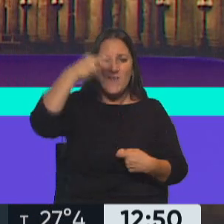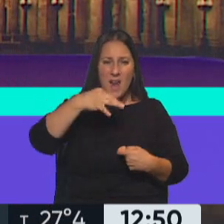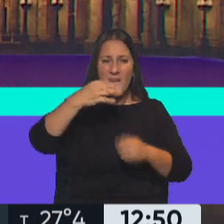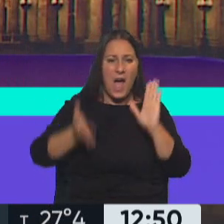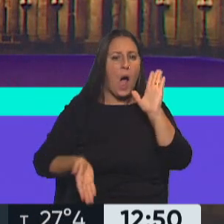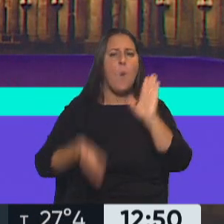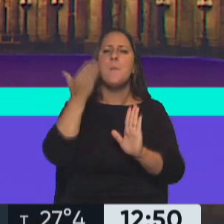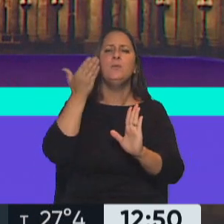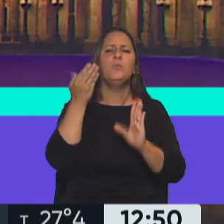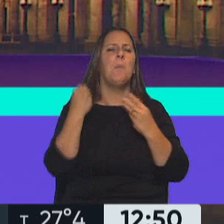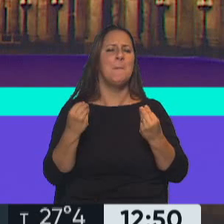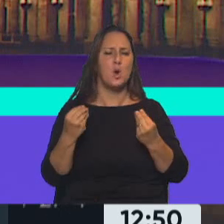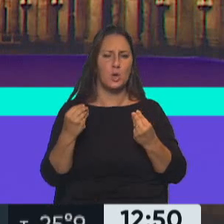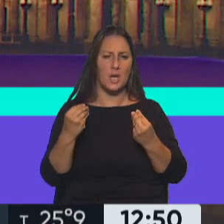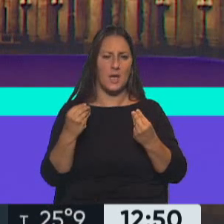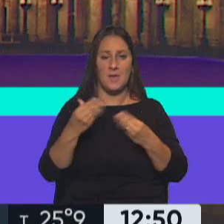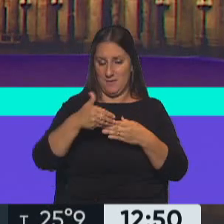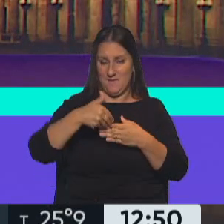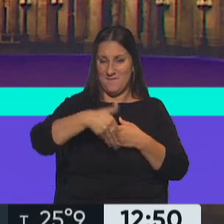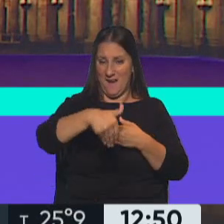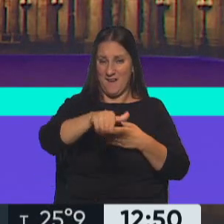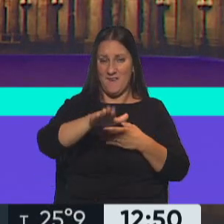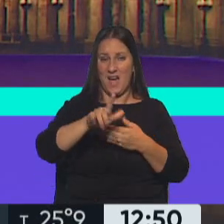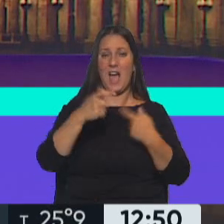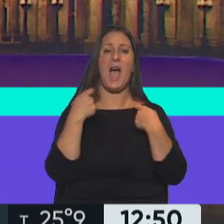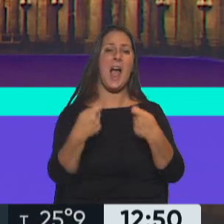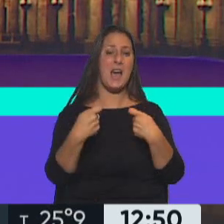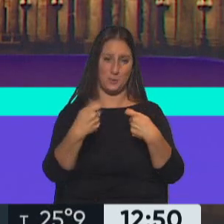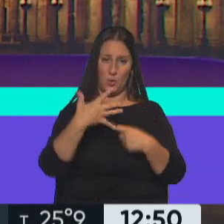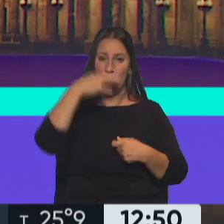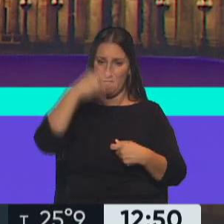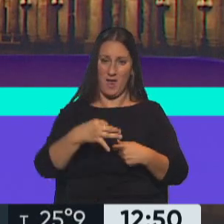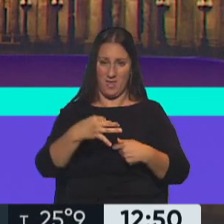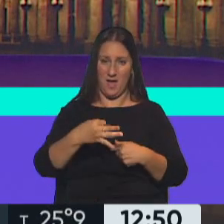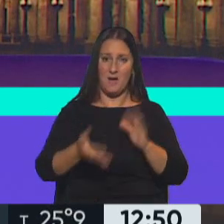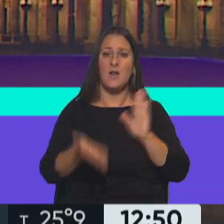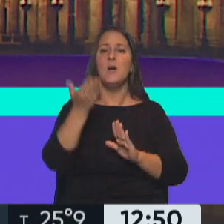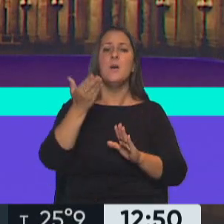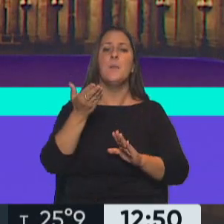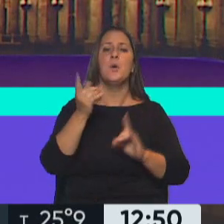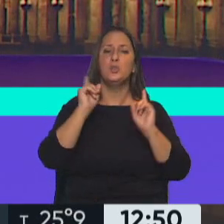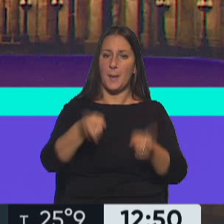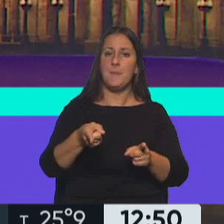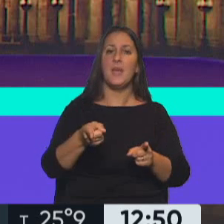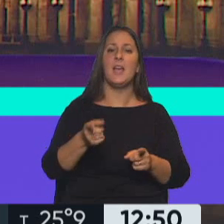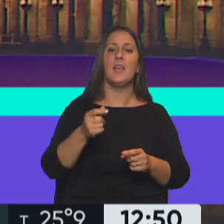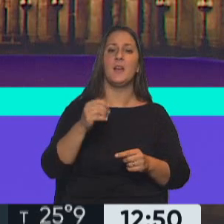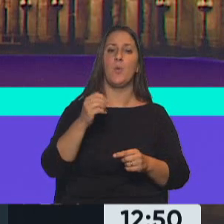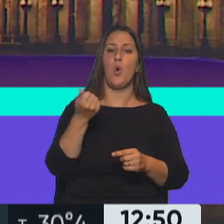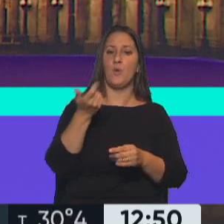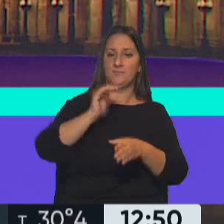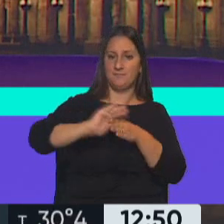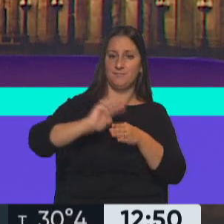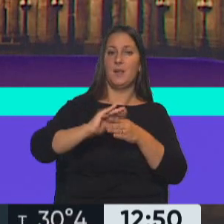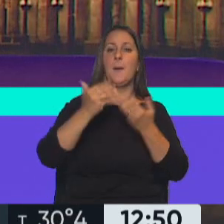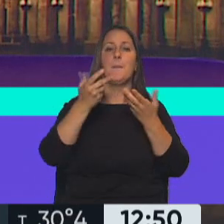se da, es decir, va a ocurrir un aumento del gasto en términos reales respecto de la inflación, pero al mismo tiempo va a bajar el déficit, es decir,